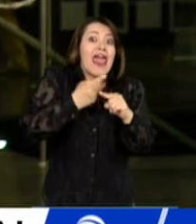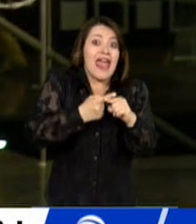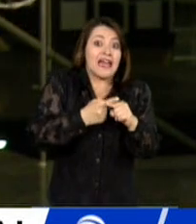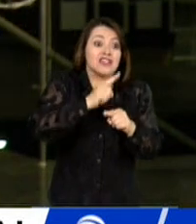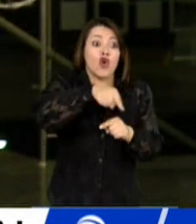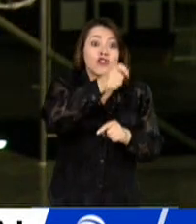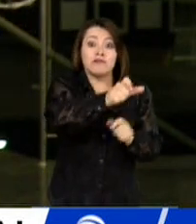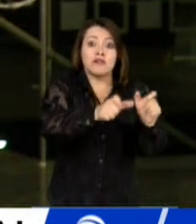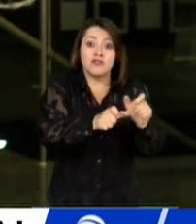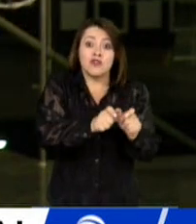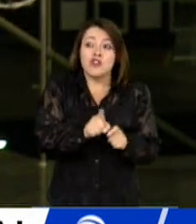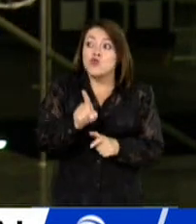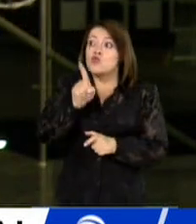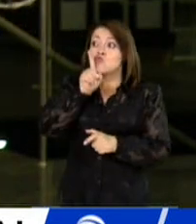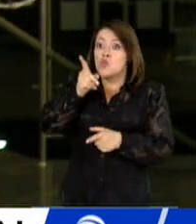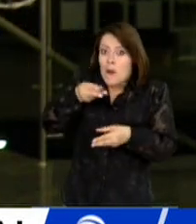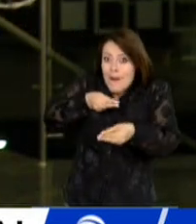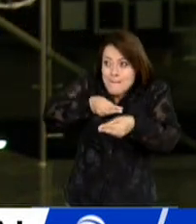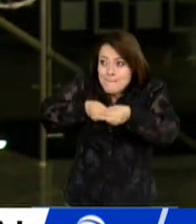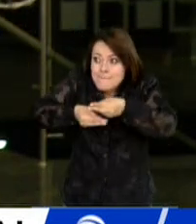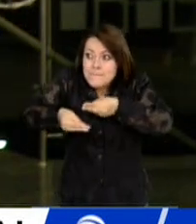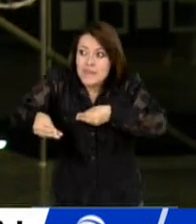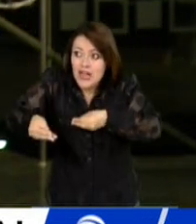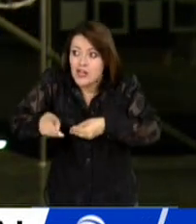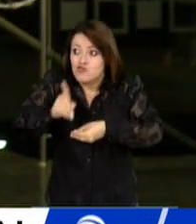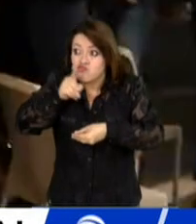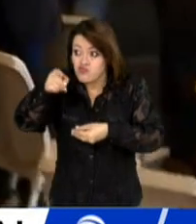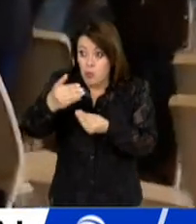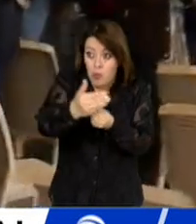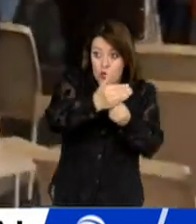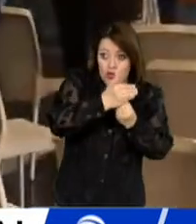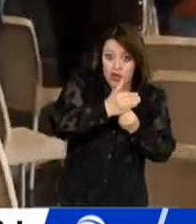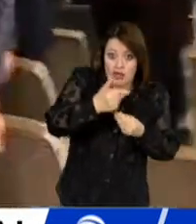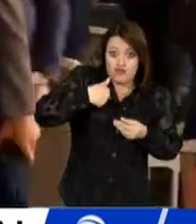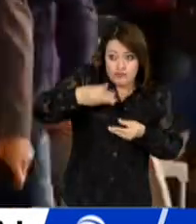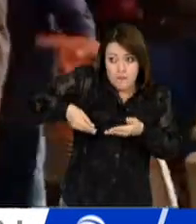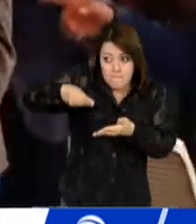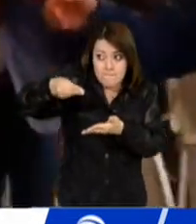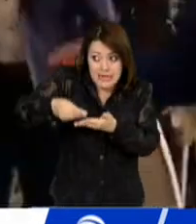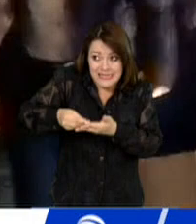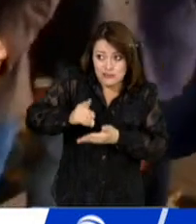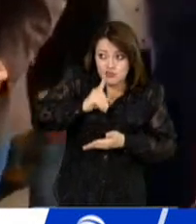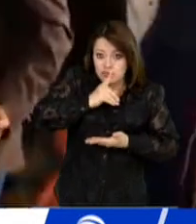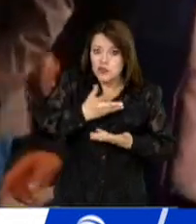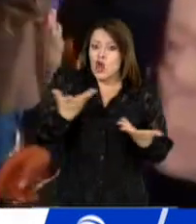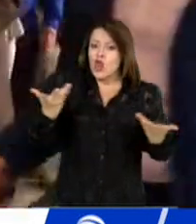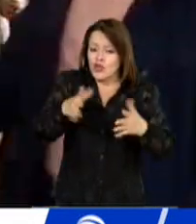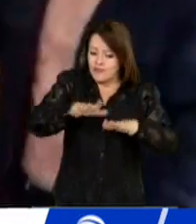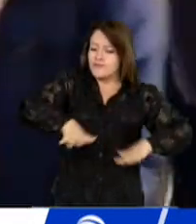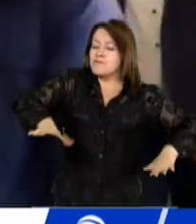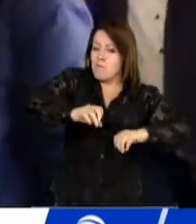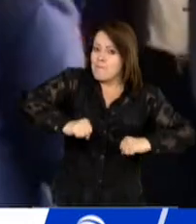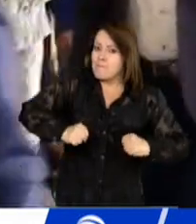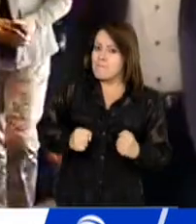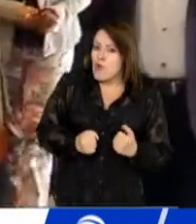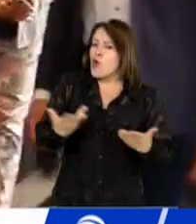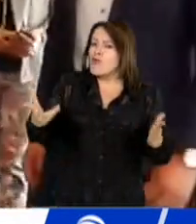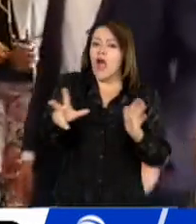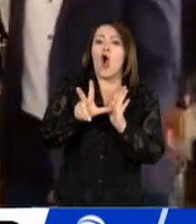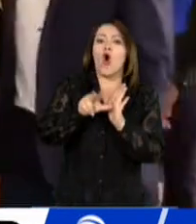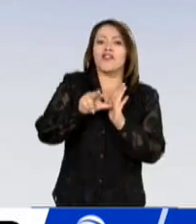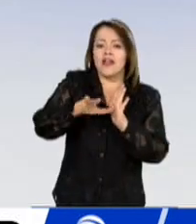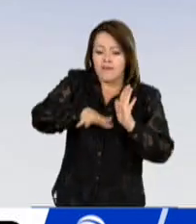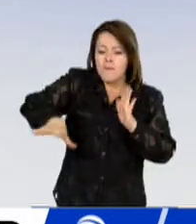de esta noticia y de los capturados en el siguiente informe. El baño de un hotel en Bogotá fue el escenario que usaron Carlos